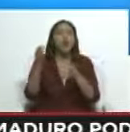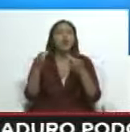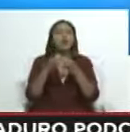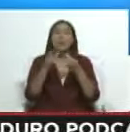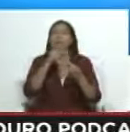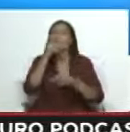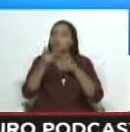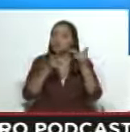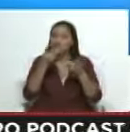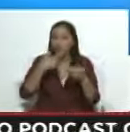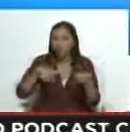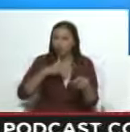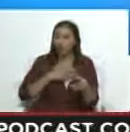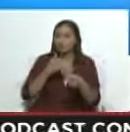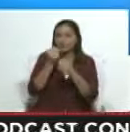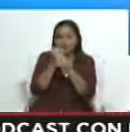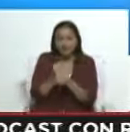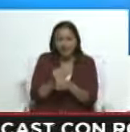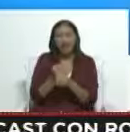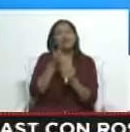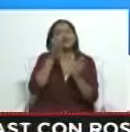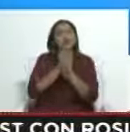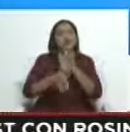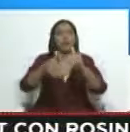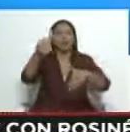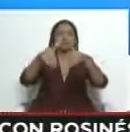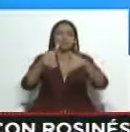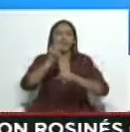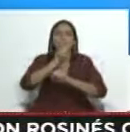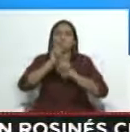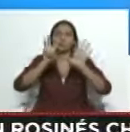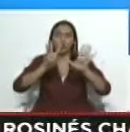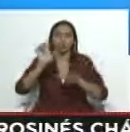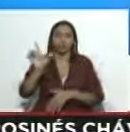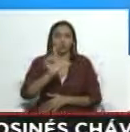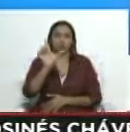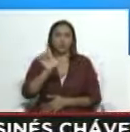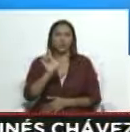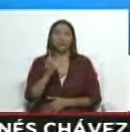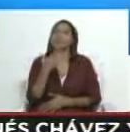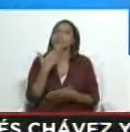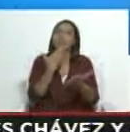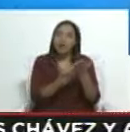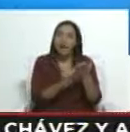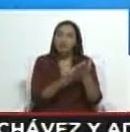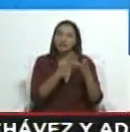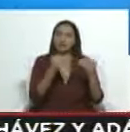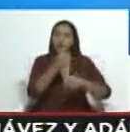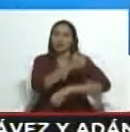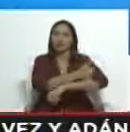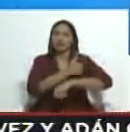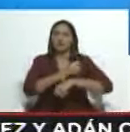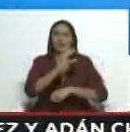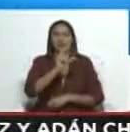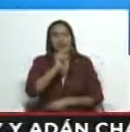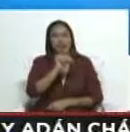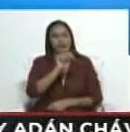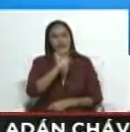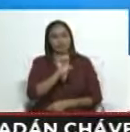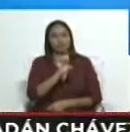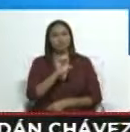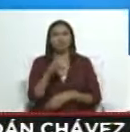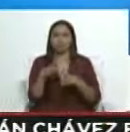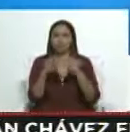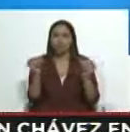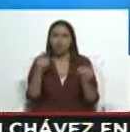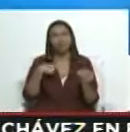espera el 28 en las urnas electorales. Muchísimas gracias. Gracias, rectores. Yo les deseo de verdad, con el corazón, que